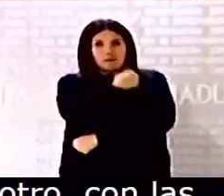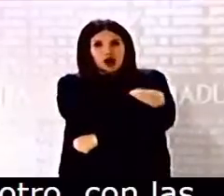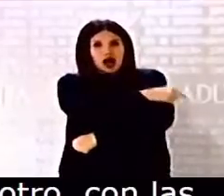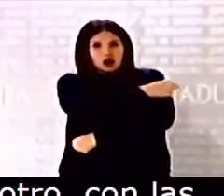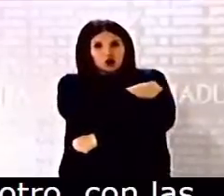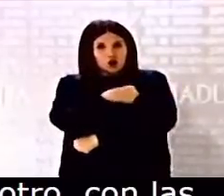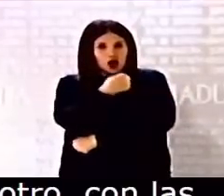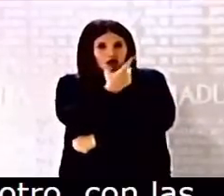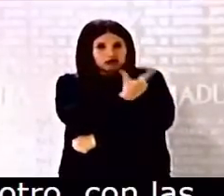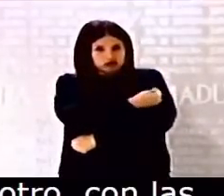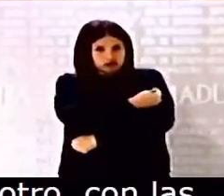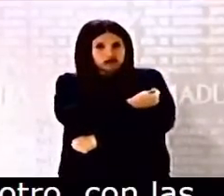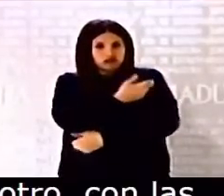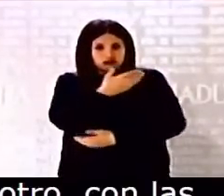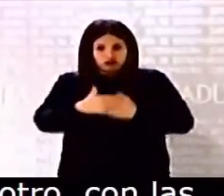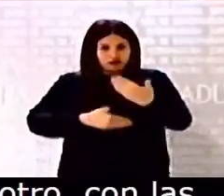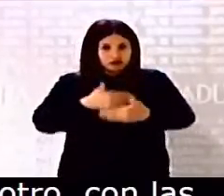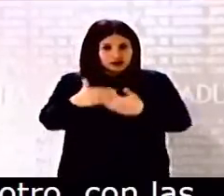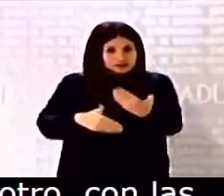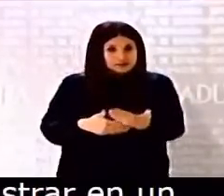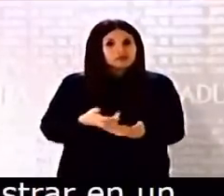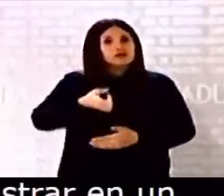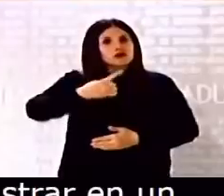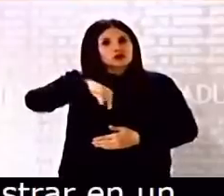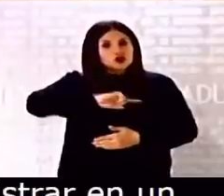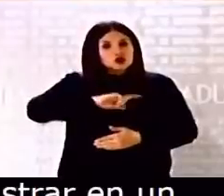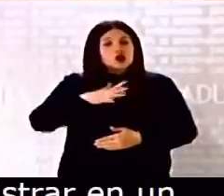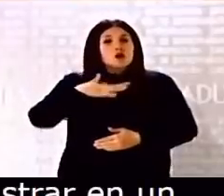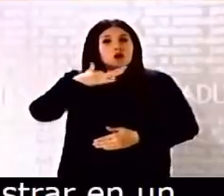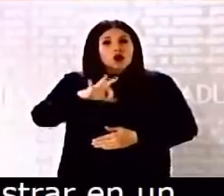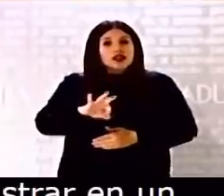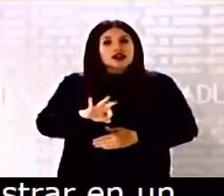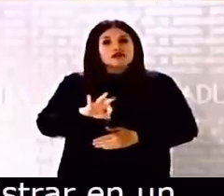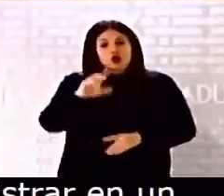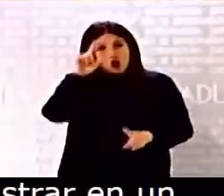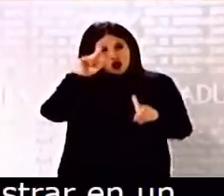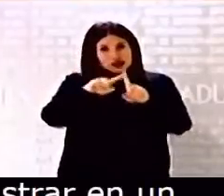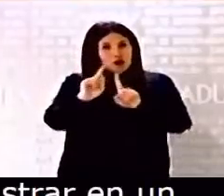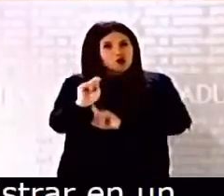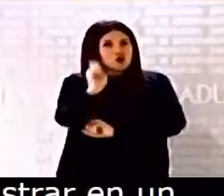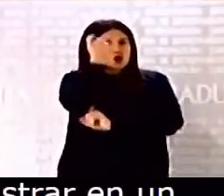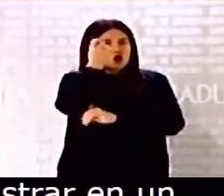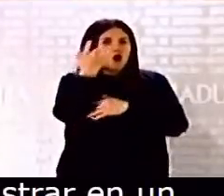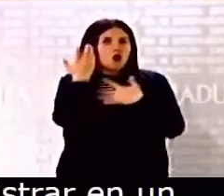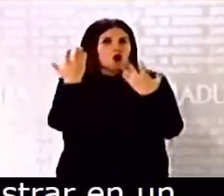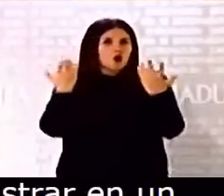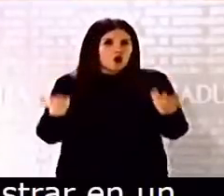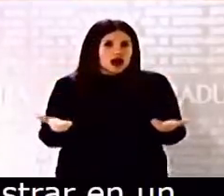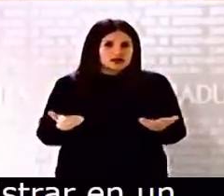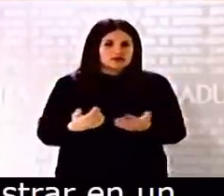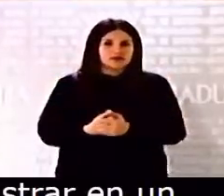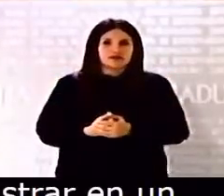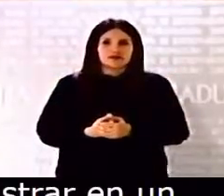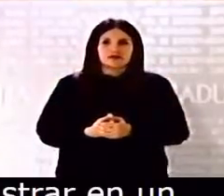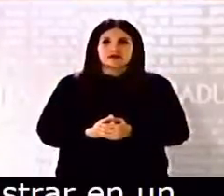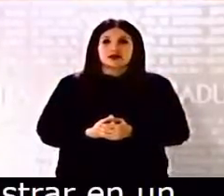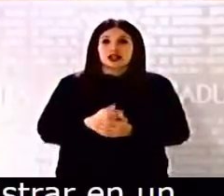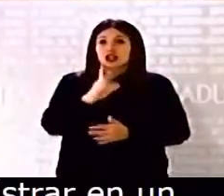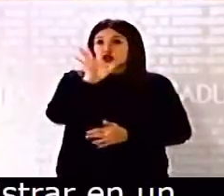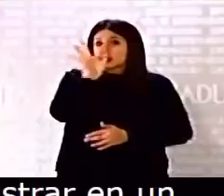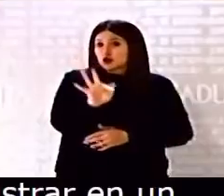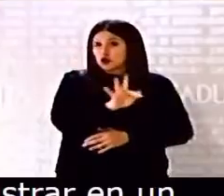muy importante, seríamos capaces de alcanzar el objetivo de tener